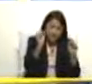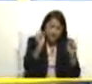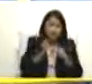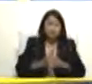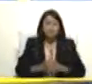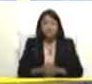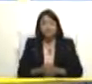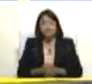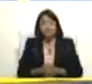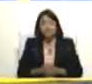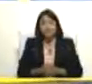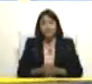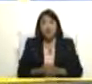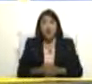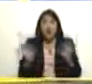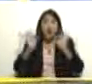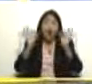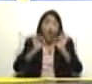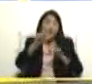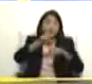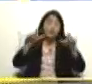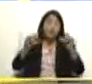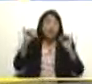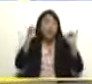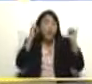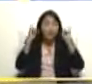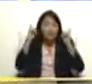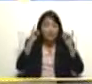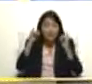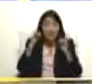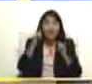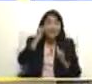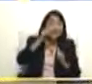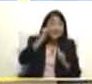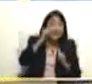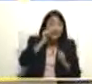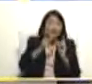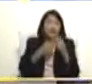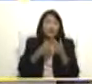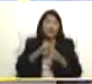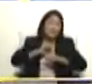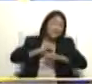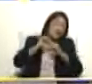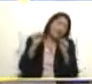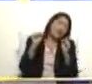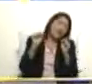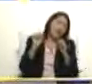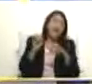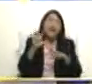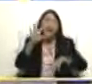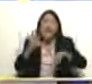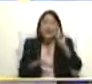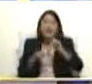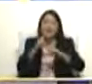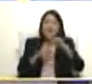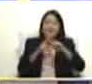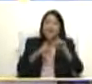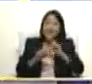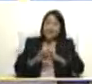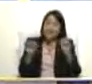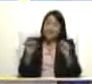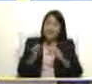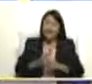Y hay otra gente que rumbea tanto el sábado que se levanta al mediodía, en la tarde del domingo. Y los rumberos